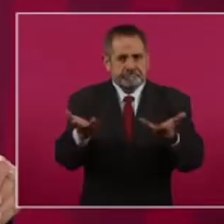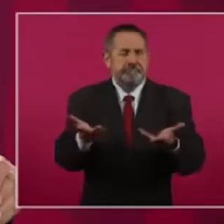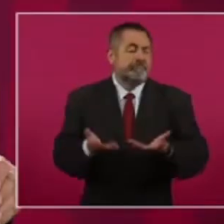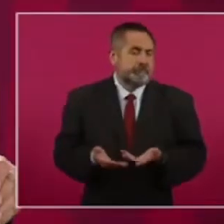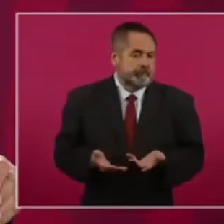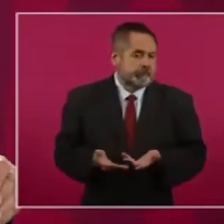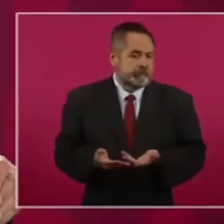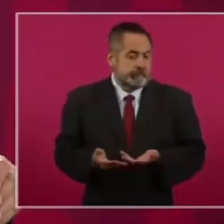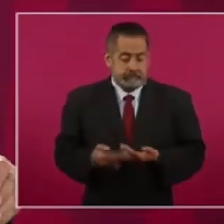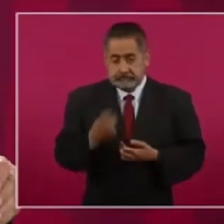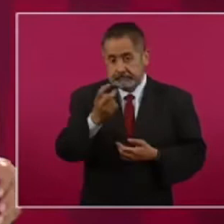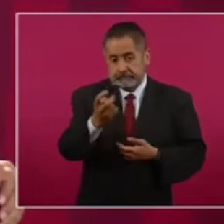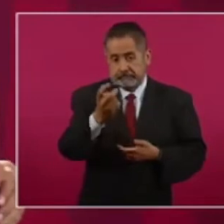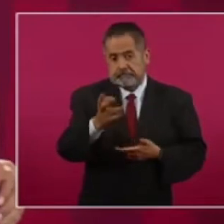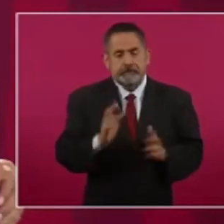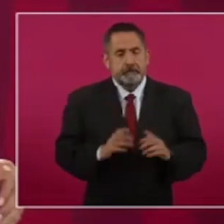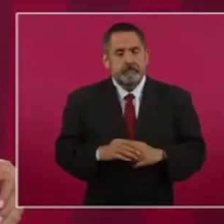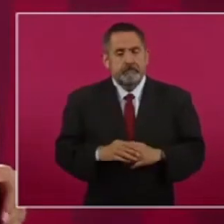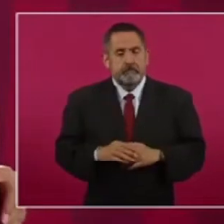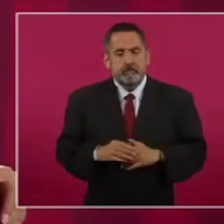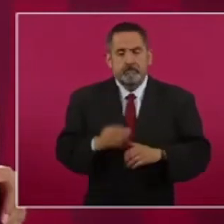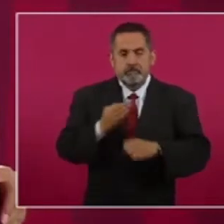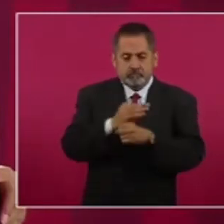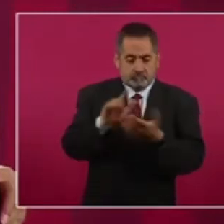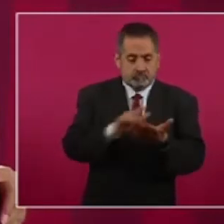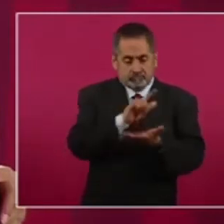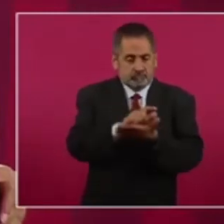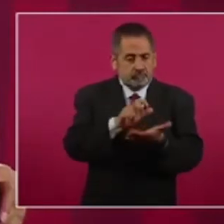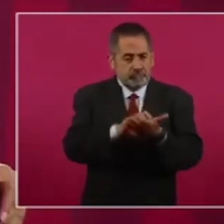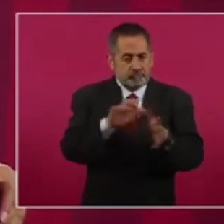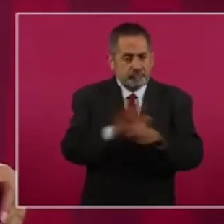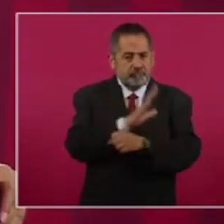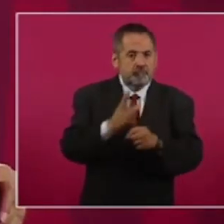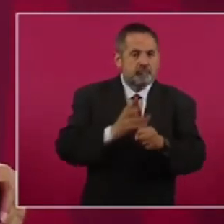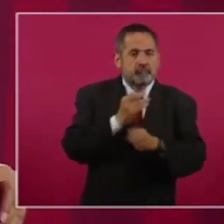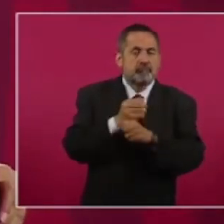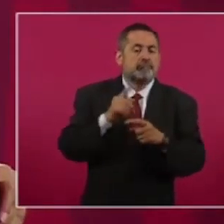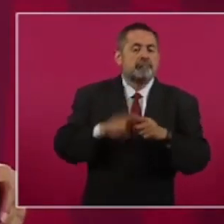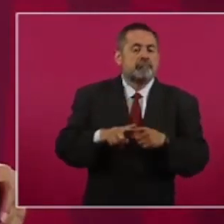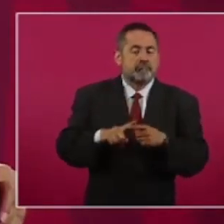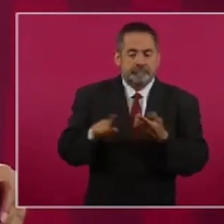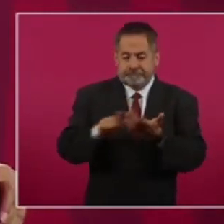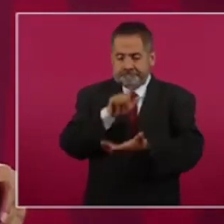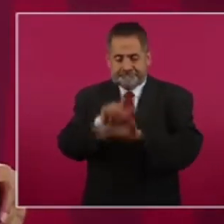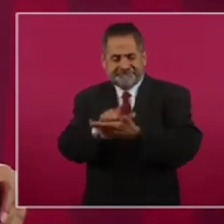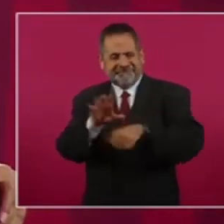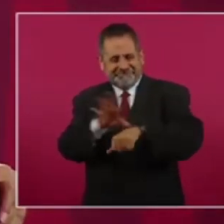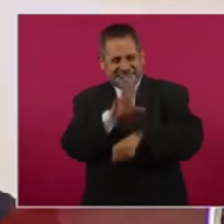Y en el caso de estas reformas, como fue la reforma eléctrica,